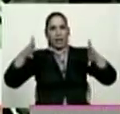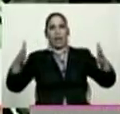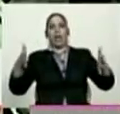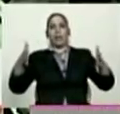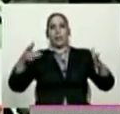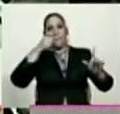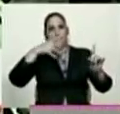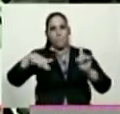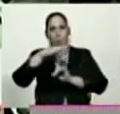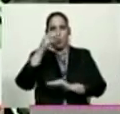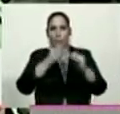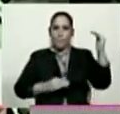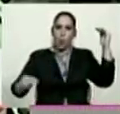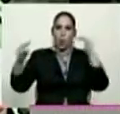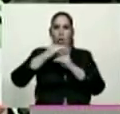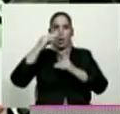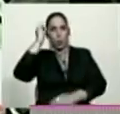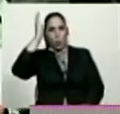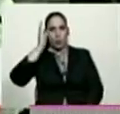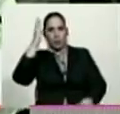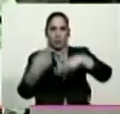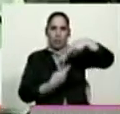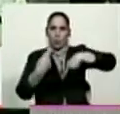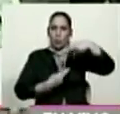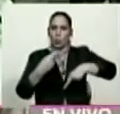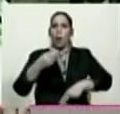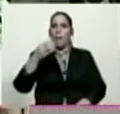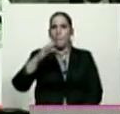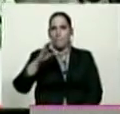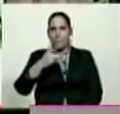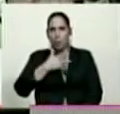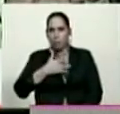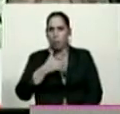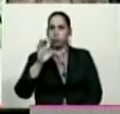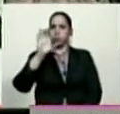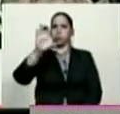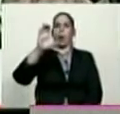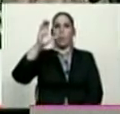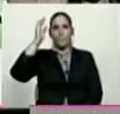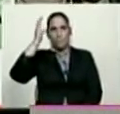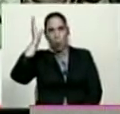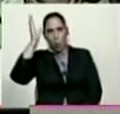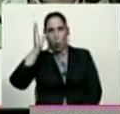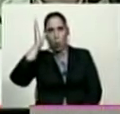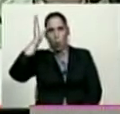su conciencia revolucionaria, su conciencia patriótica. Así que